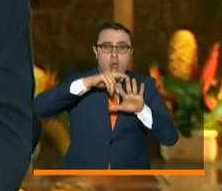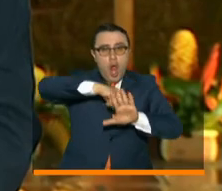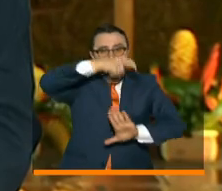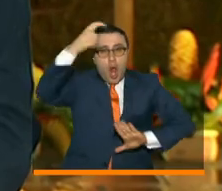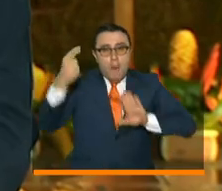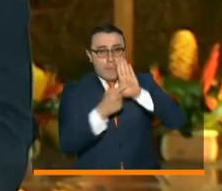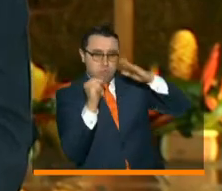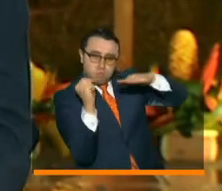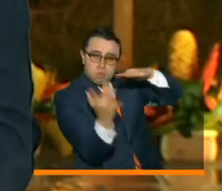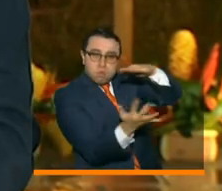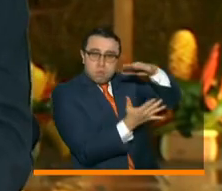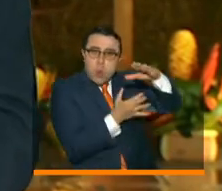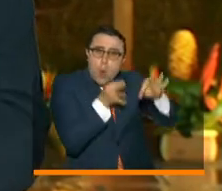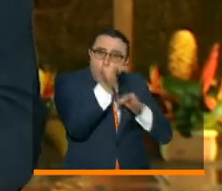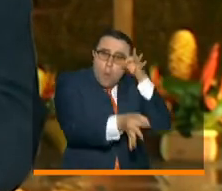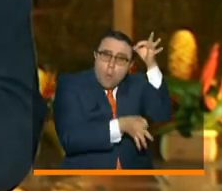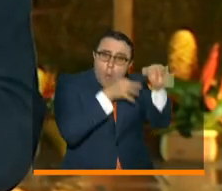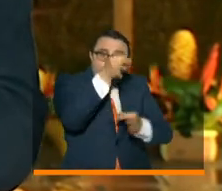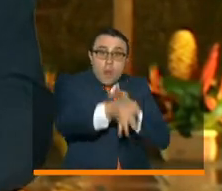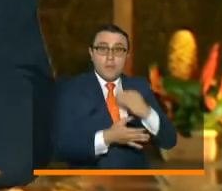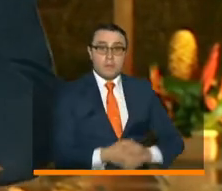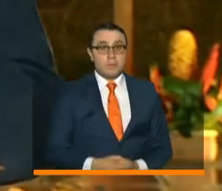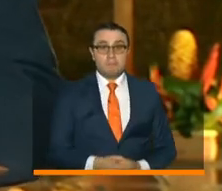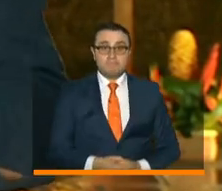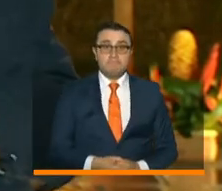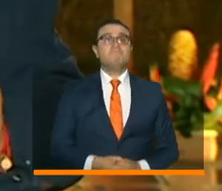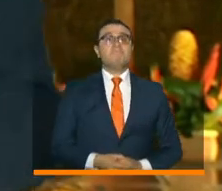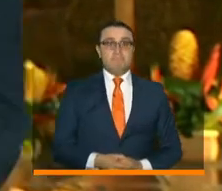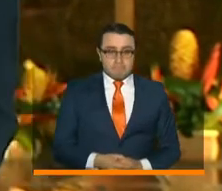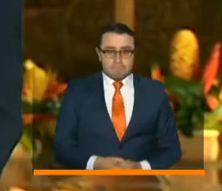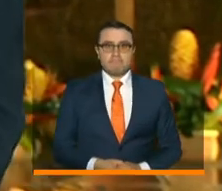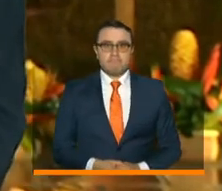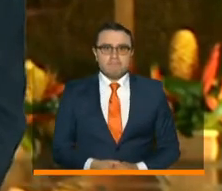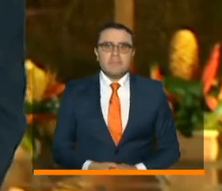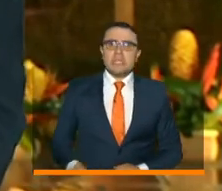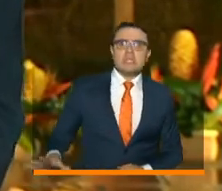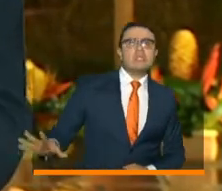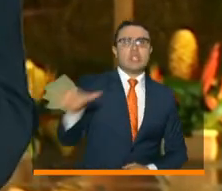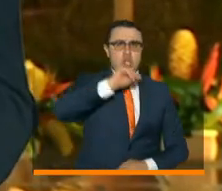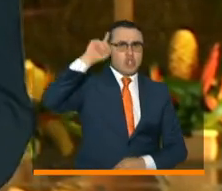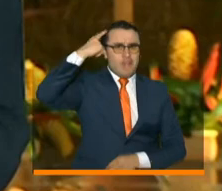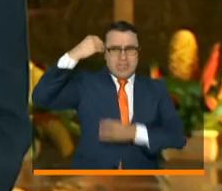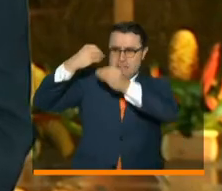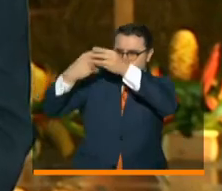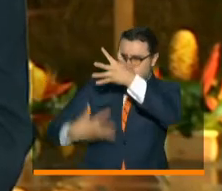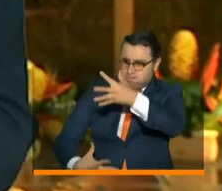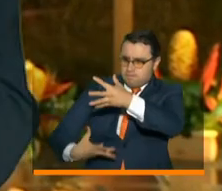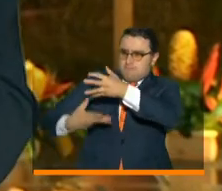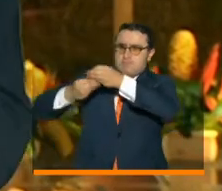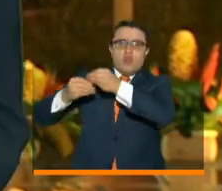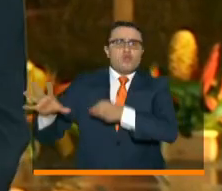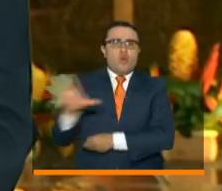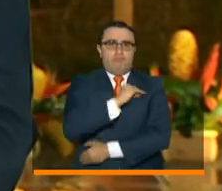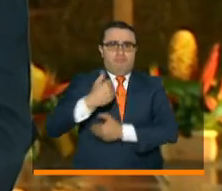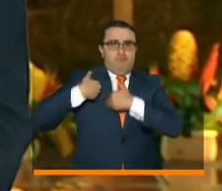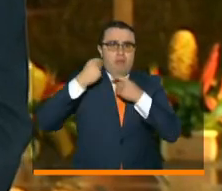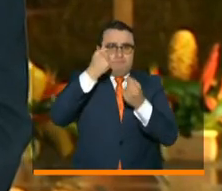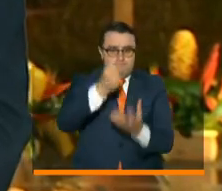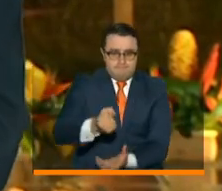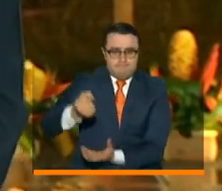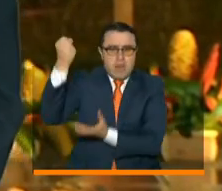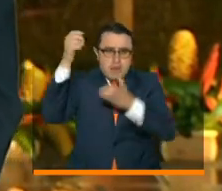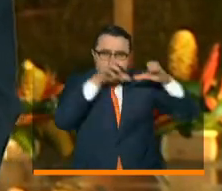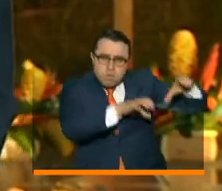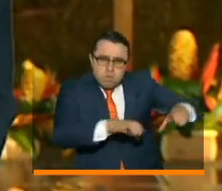los ecosistemas. Y esto tiene la ventaja que involucra a todas las áreas de gobierno. Los involucra con recursos, con un mandato de